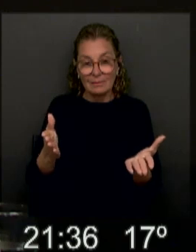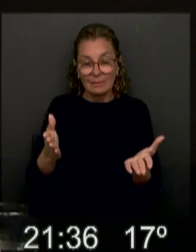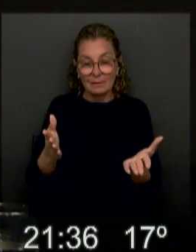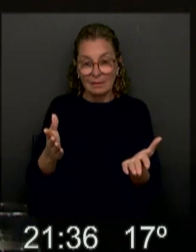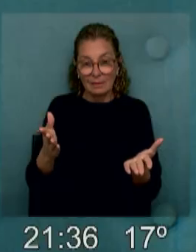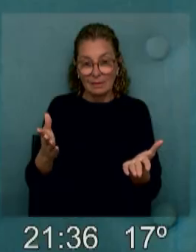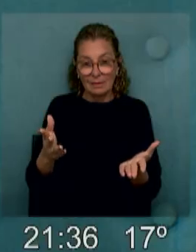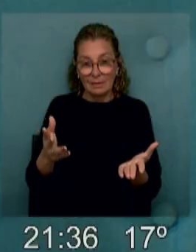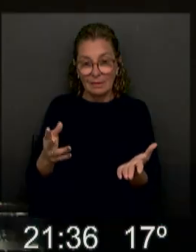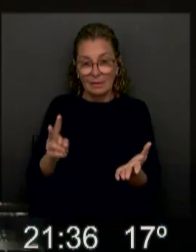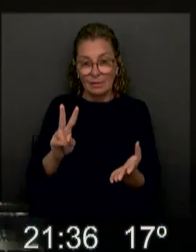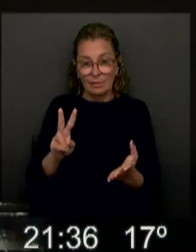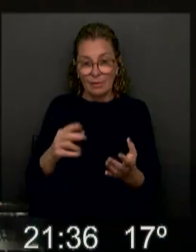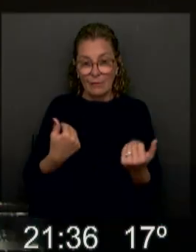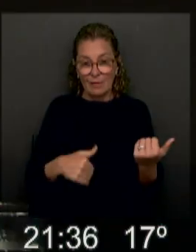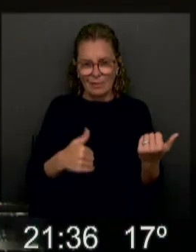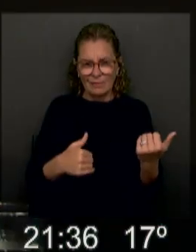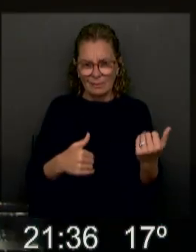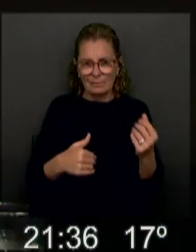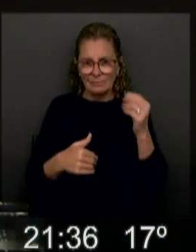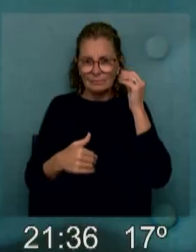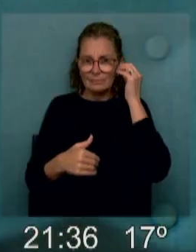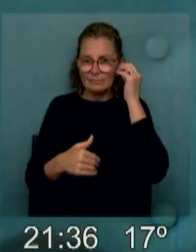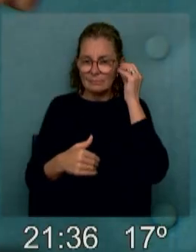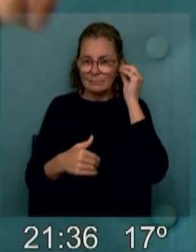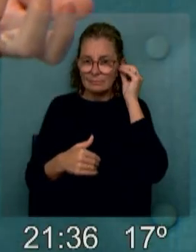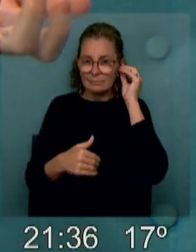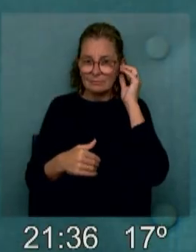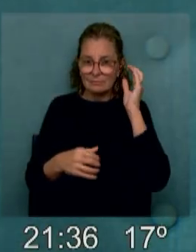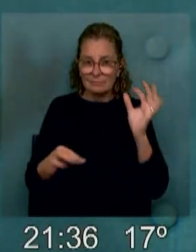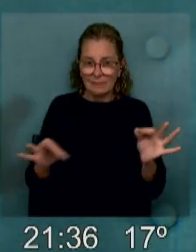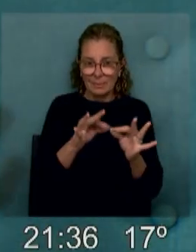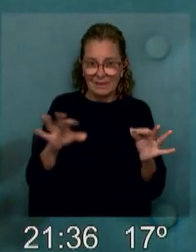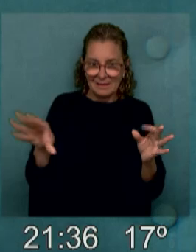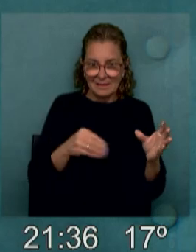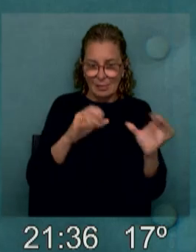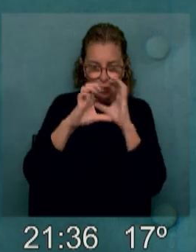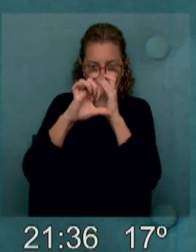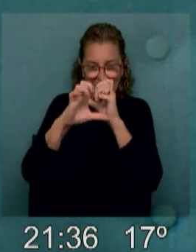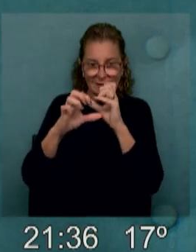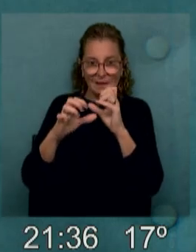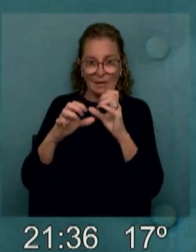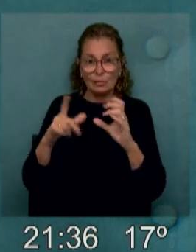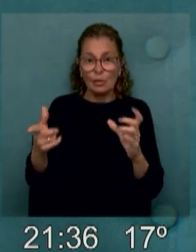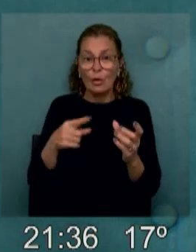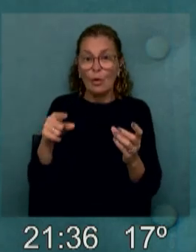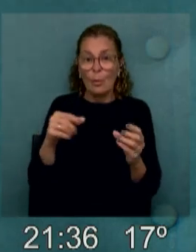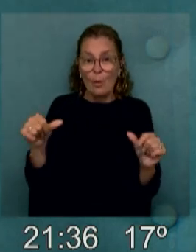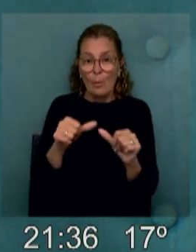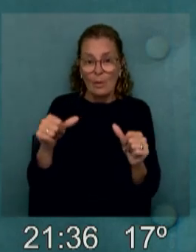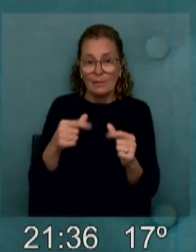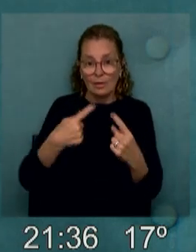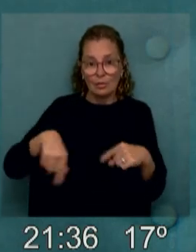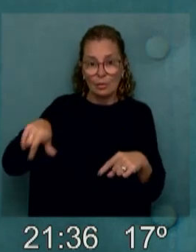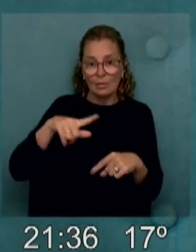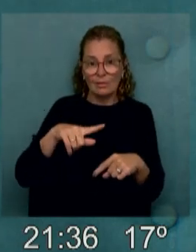Bueno, ahora tenemos dos en vivo. Vos un disco como bastante cargado de cosas, ¿no? Los del arreglo de cuerdas que le quisiste meter, las trompetas y los caños. Bueno, ¿cómo haces? Articulás todo